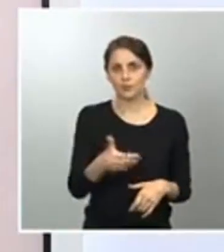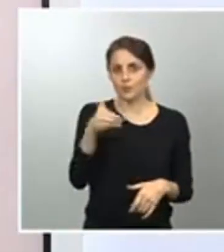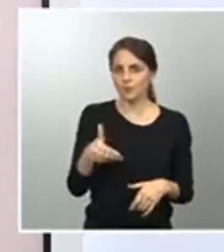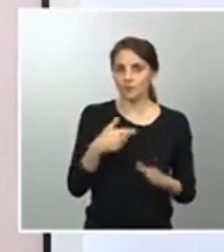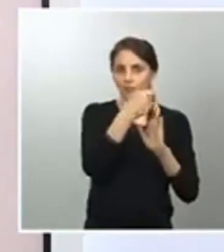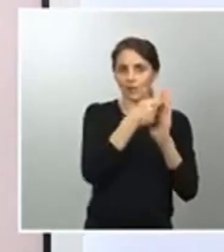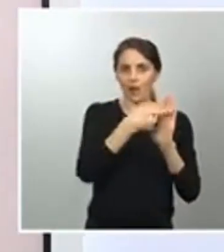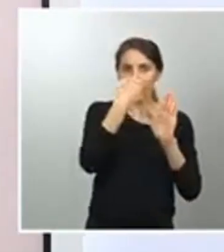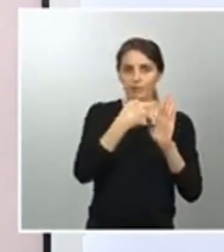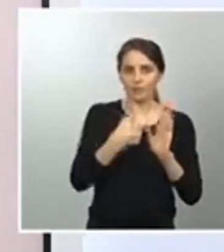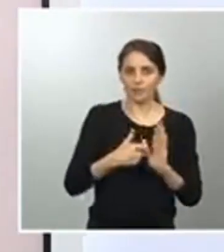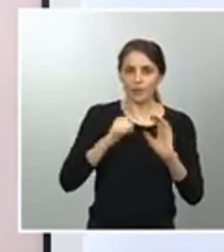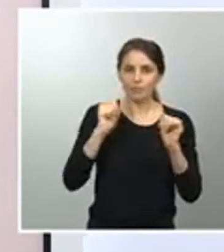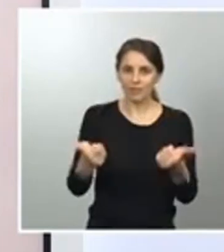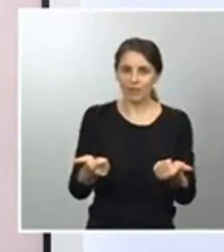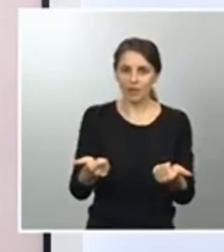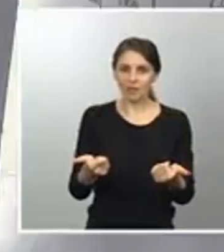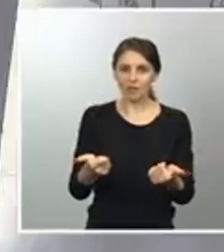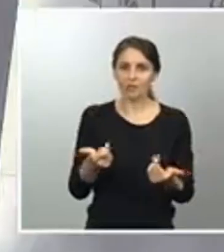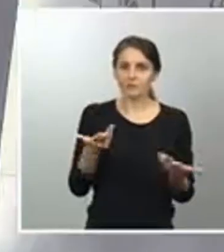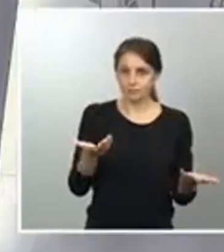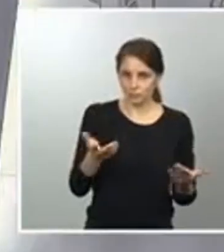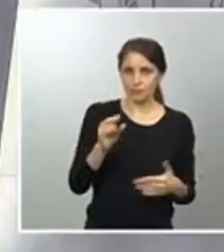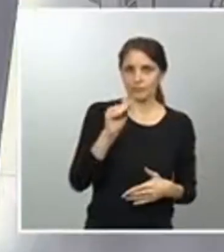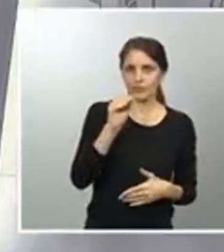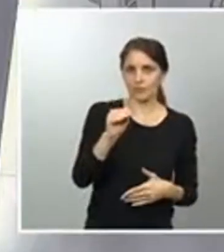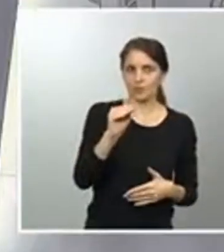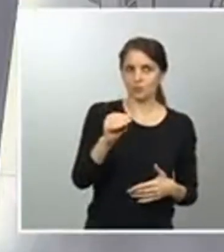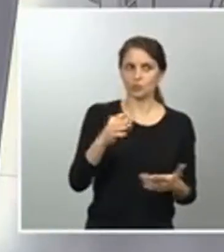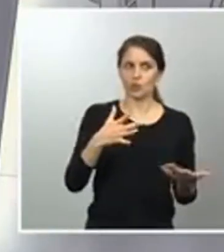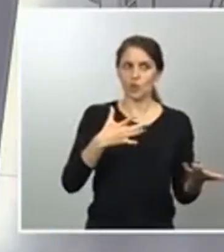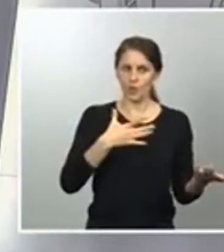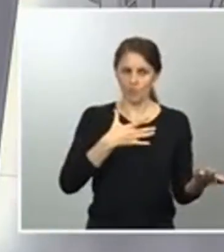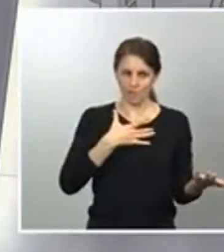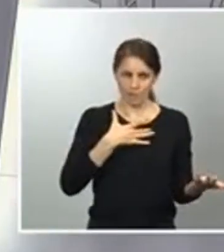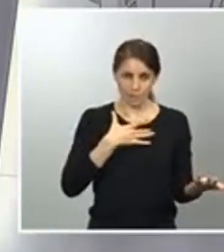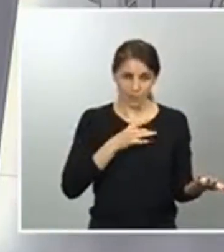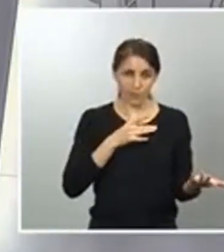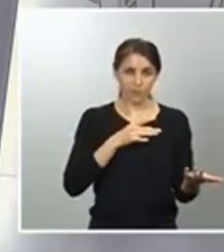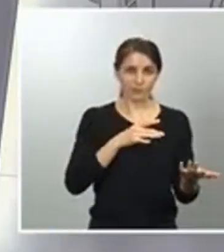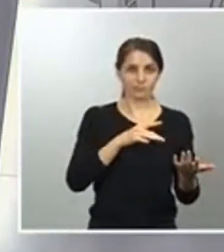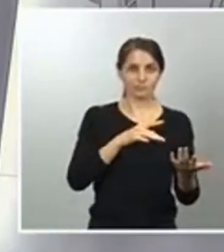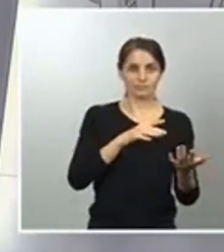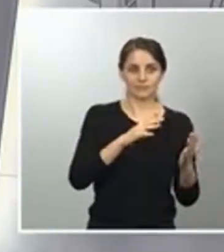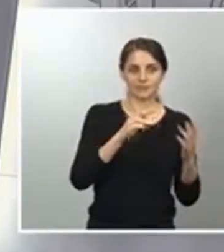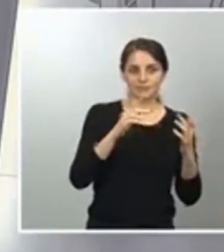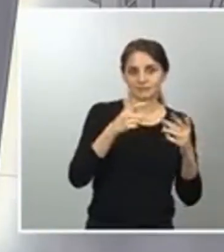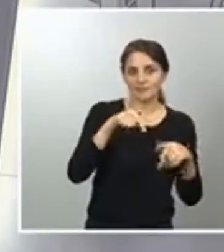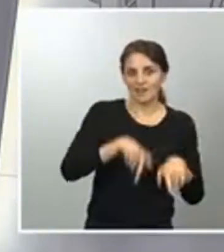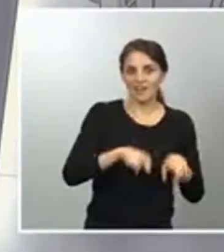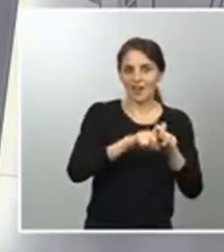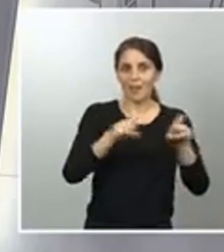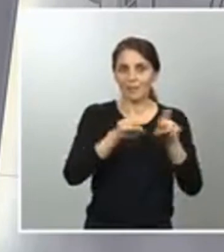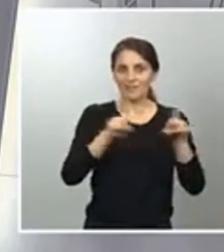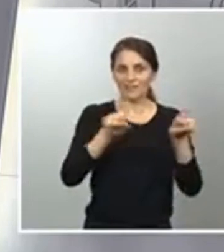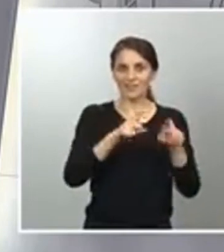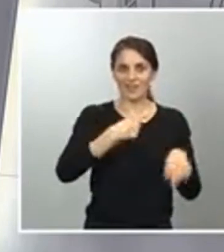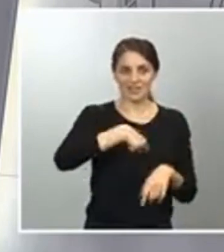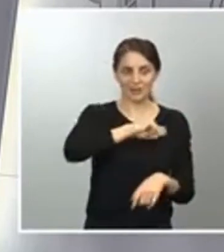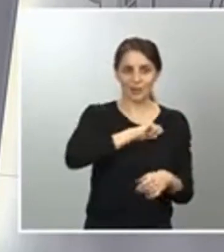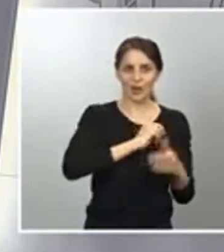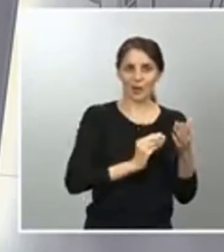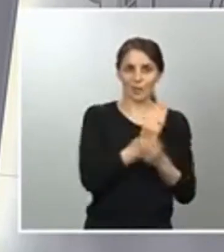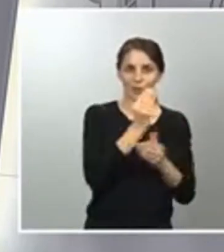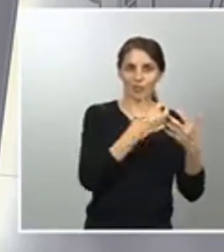hoy, que el Gobierno debería haber mandado a empresas españolas producir el test en lugar de depender de países como